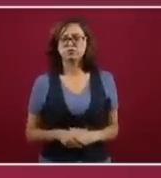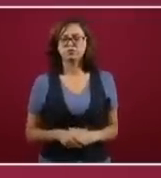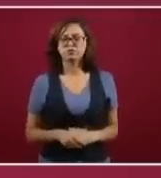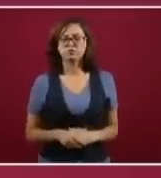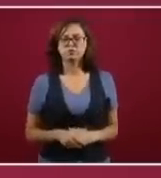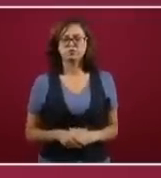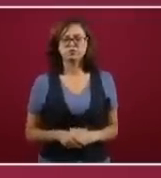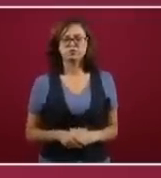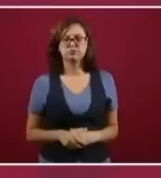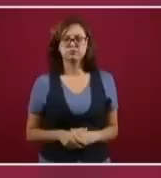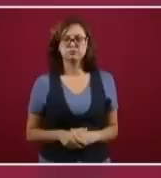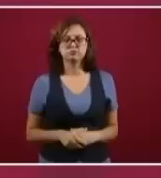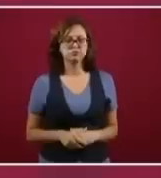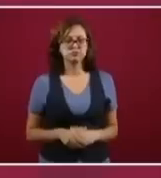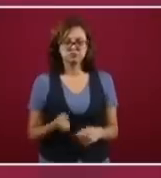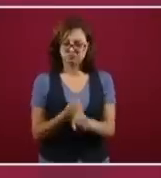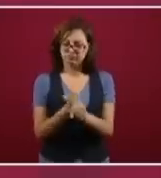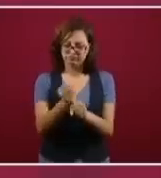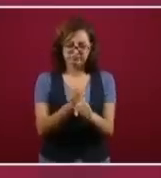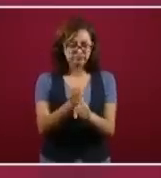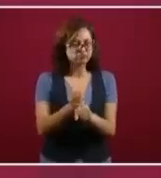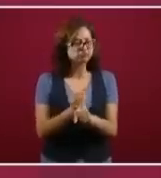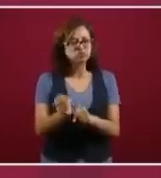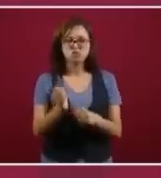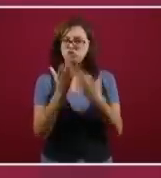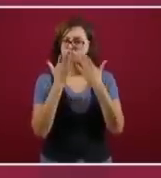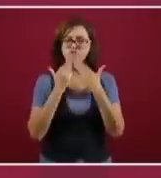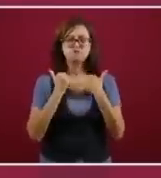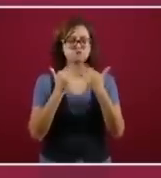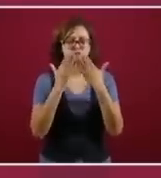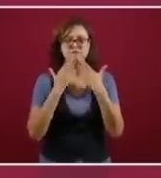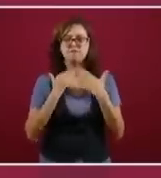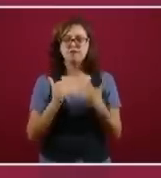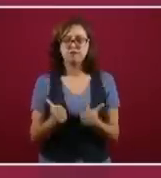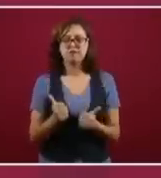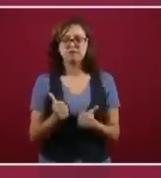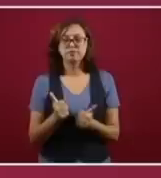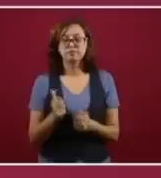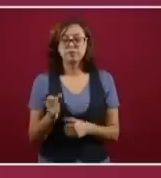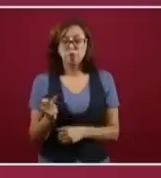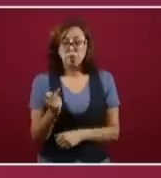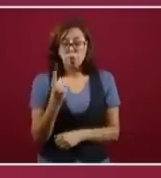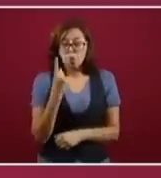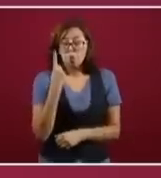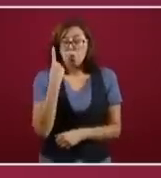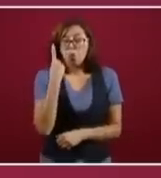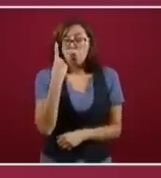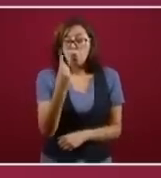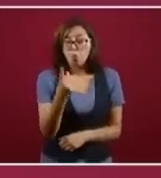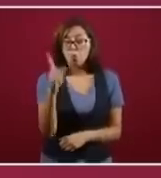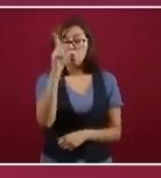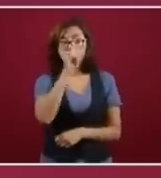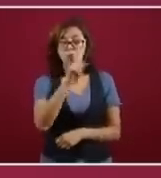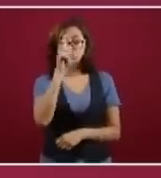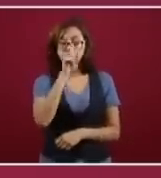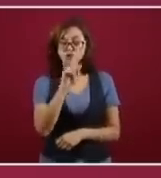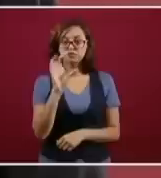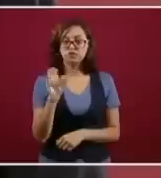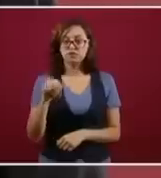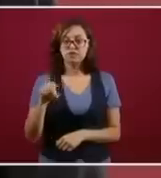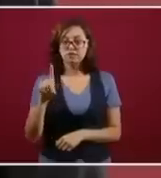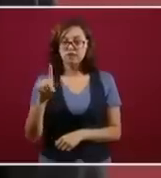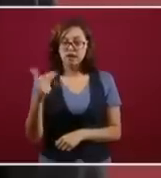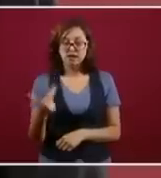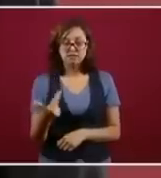No hay tortura. No tenemos una sola recomendación de derechos